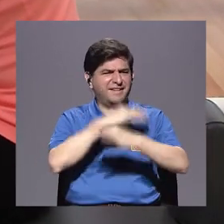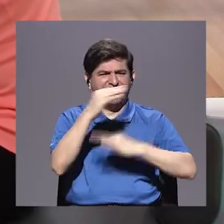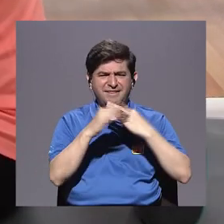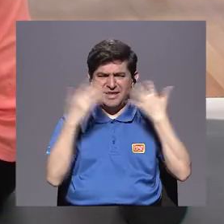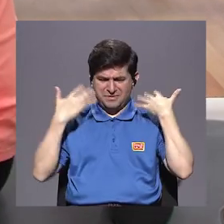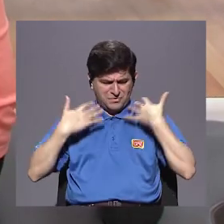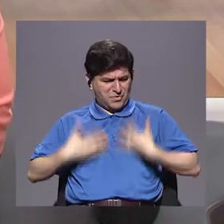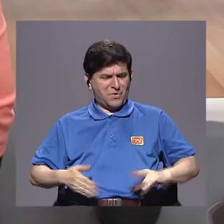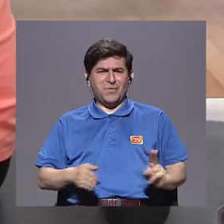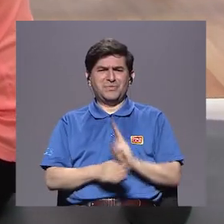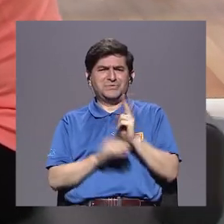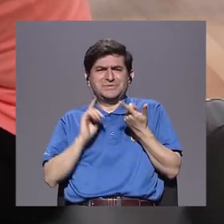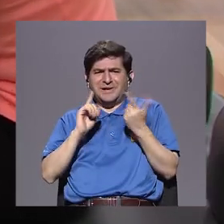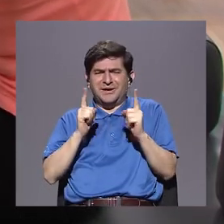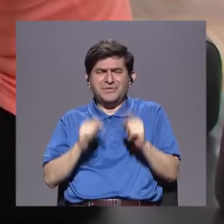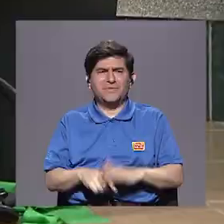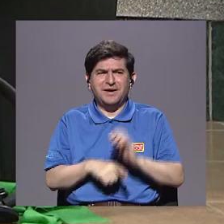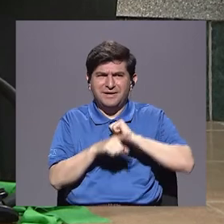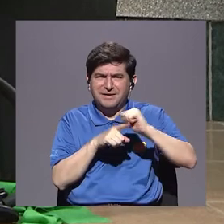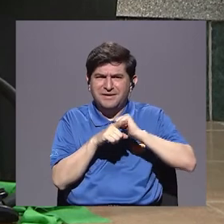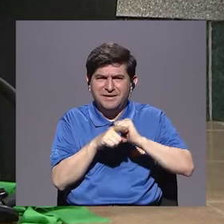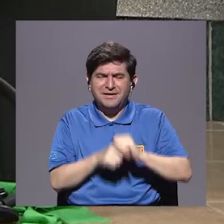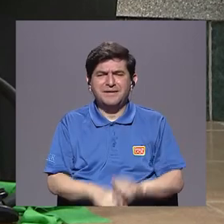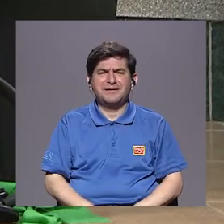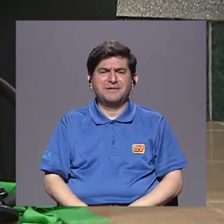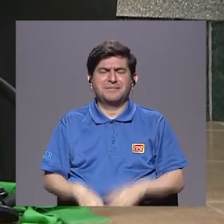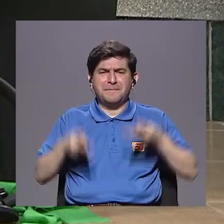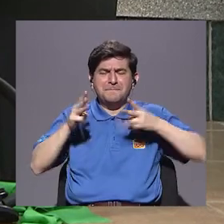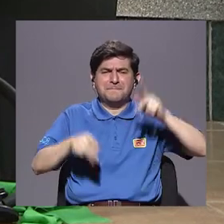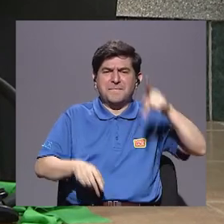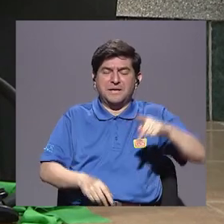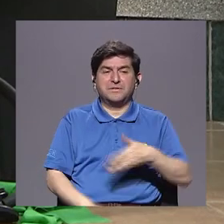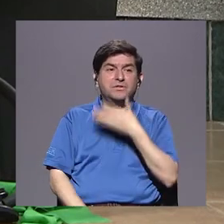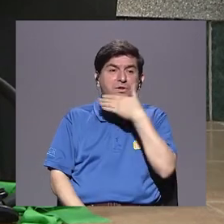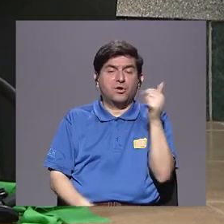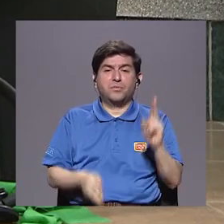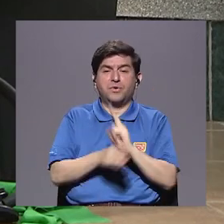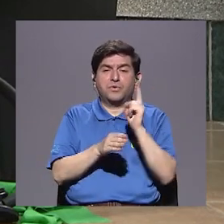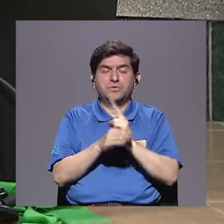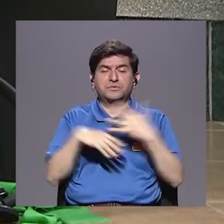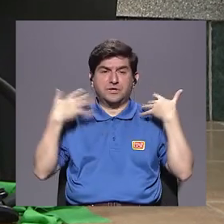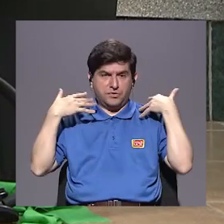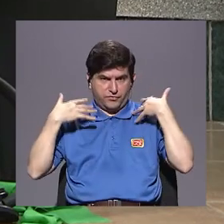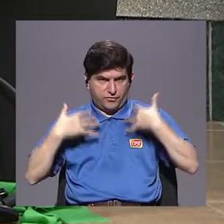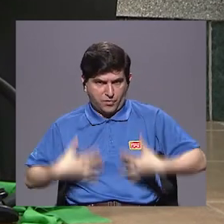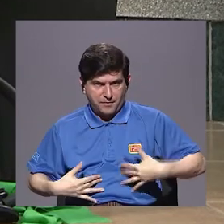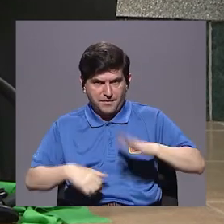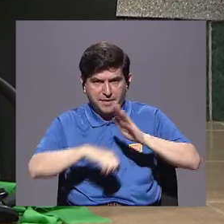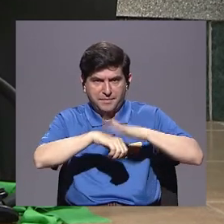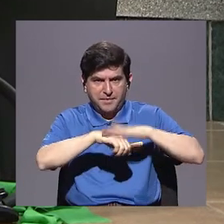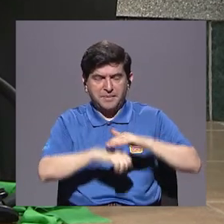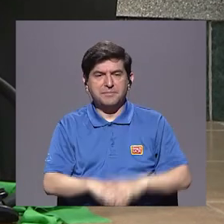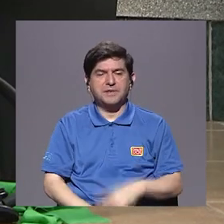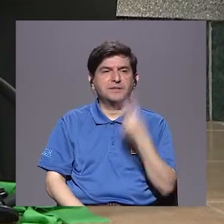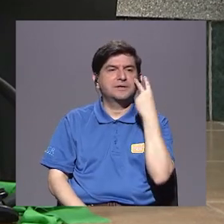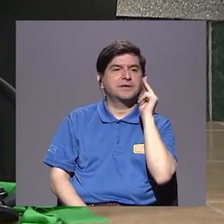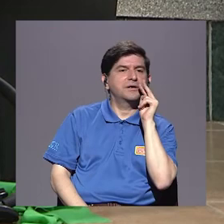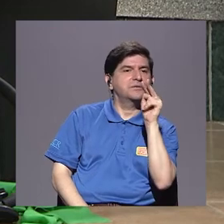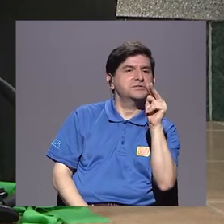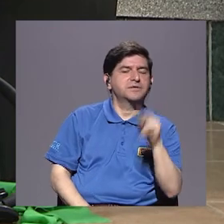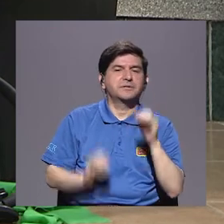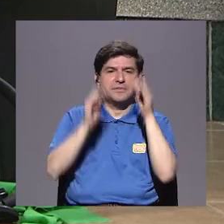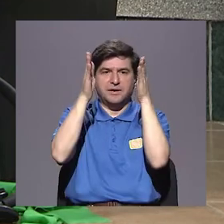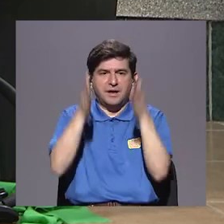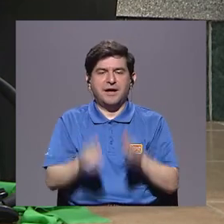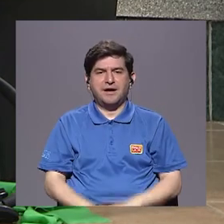¿Qué tipo de ropa debemos utilizar para la práctica del Pilates? Sí, lo ideal es utilizar ropa que permita ver al